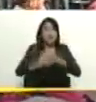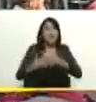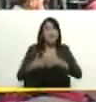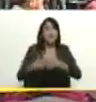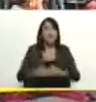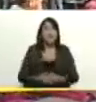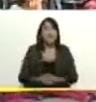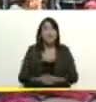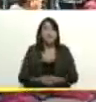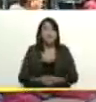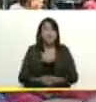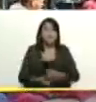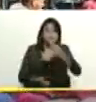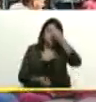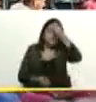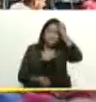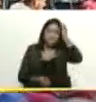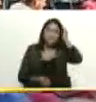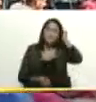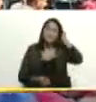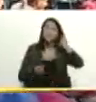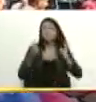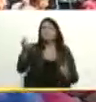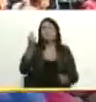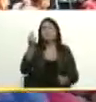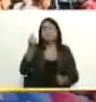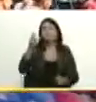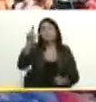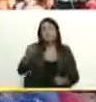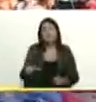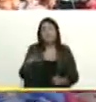Y no hay vocero imperialista.